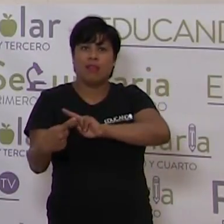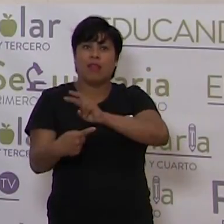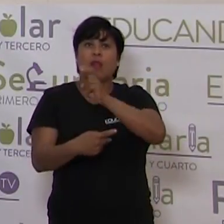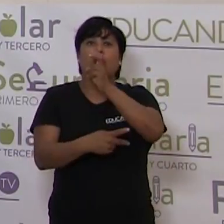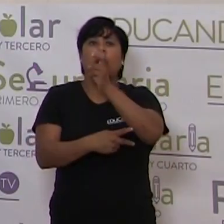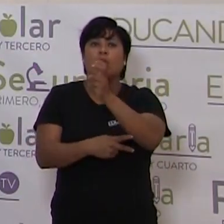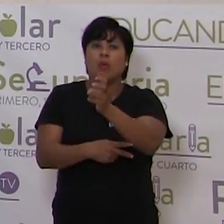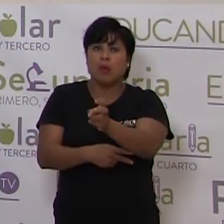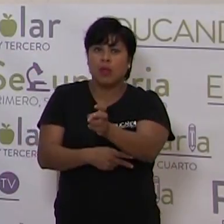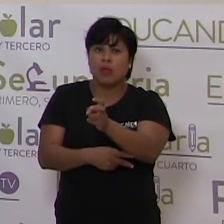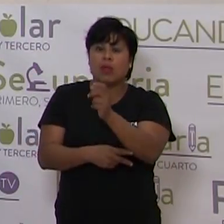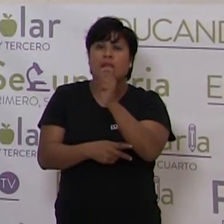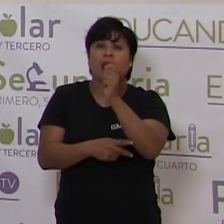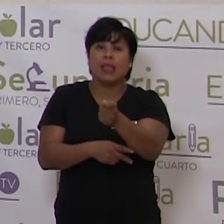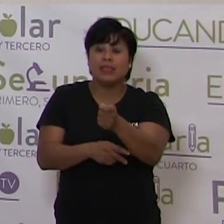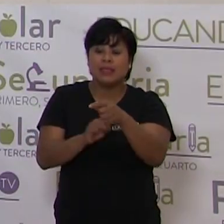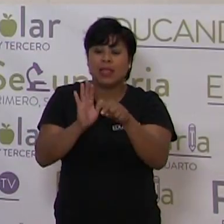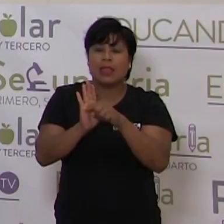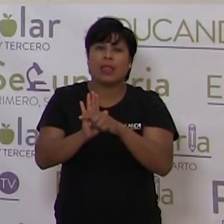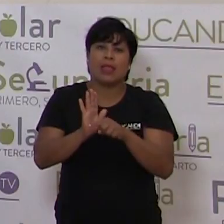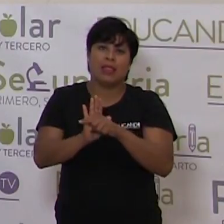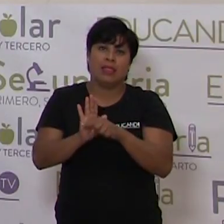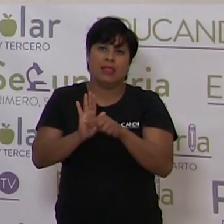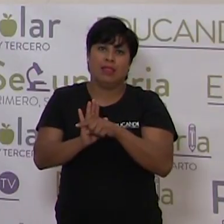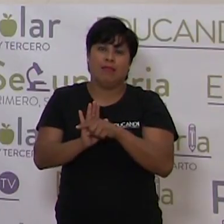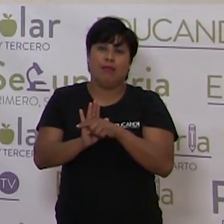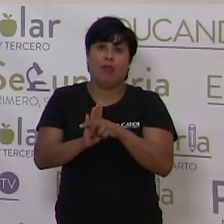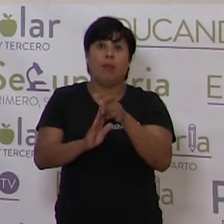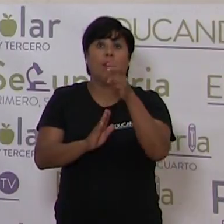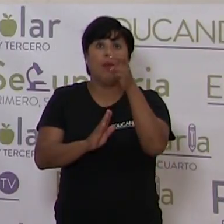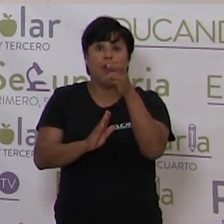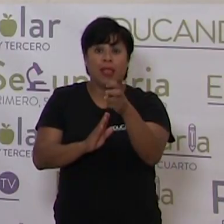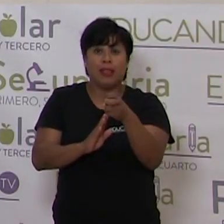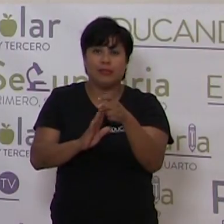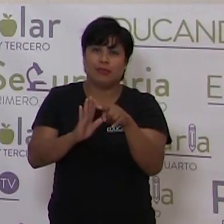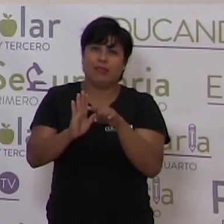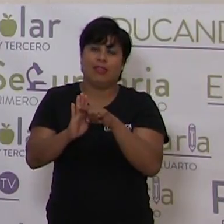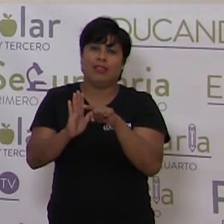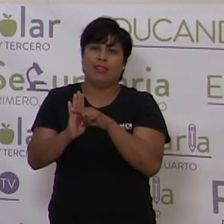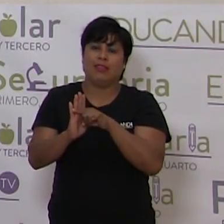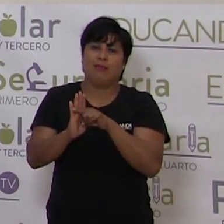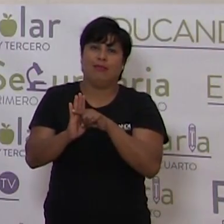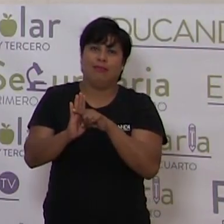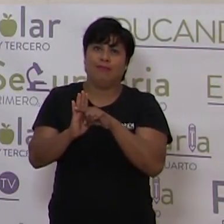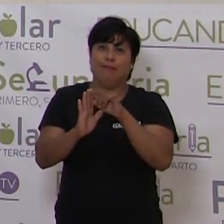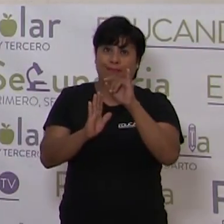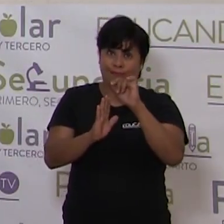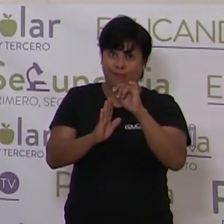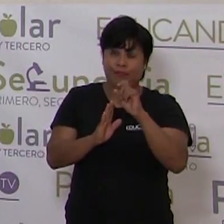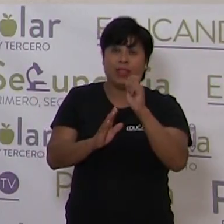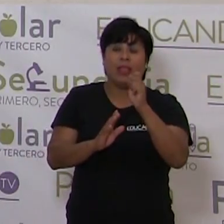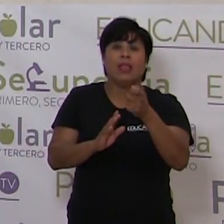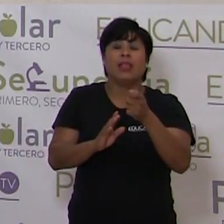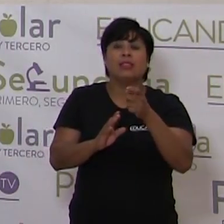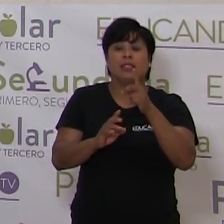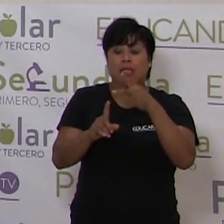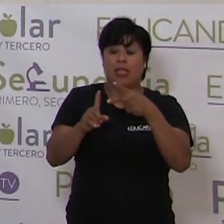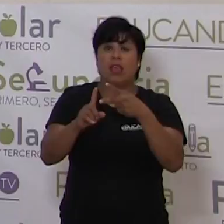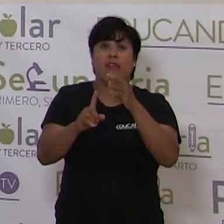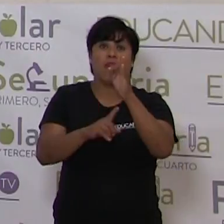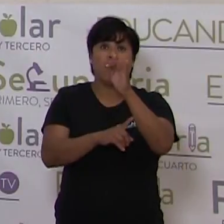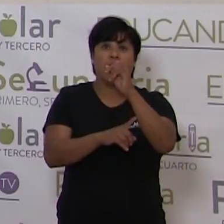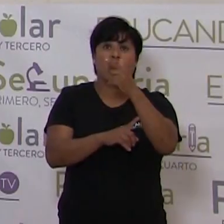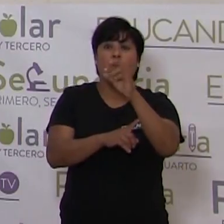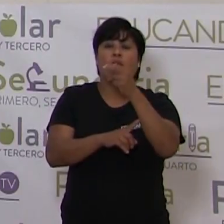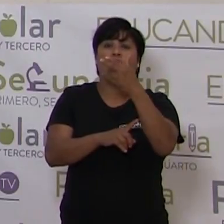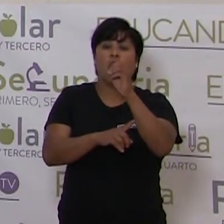eso es negativo. Por eso es negativo. ¿Sí? Es una figura